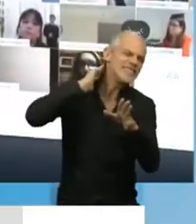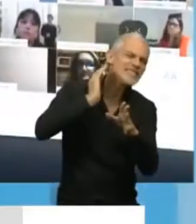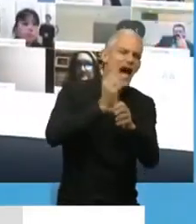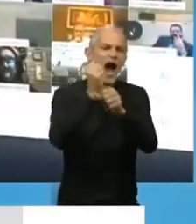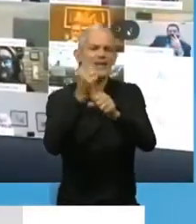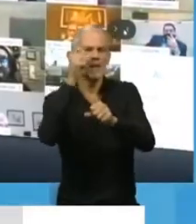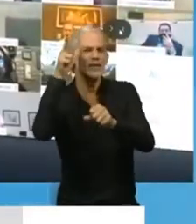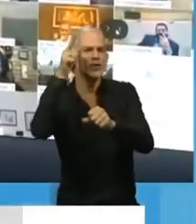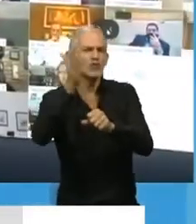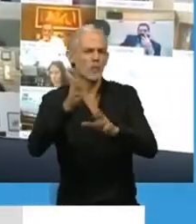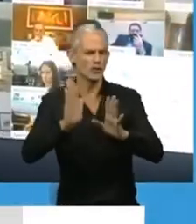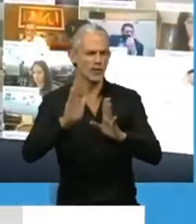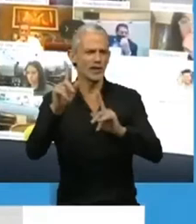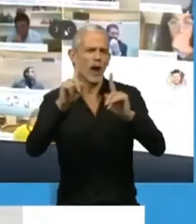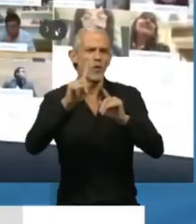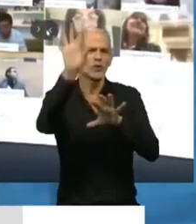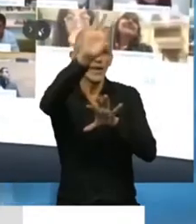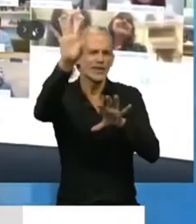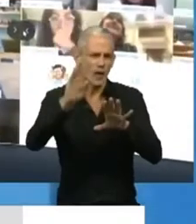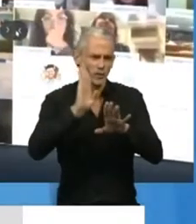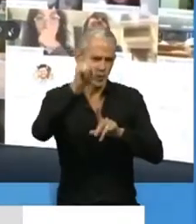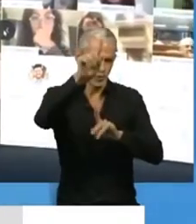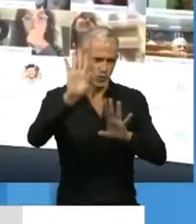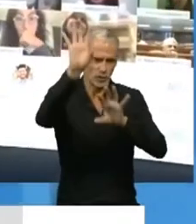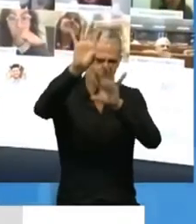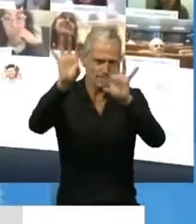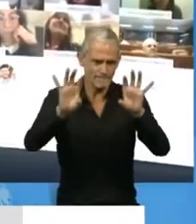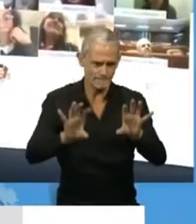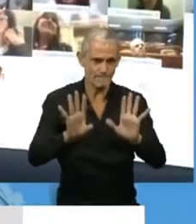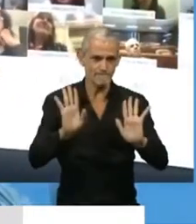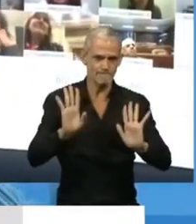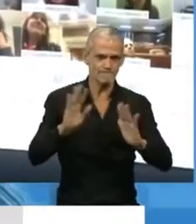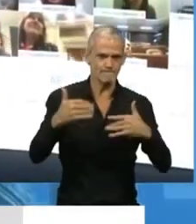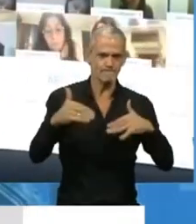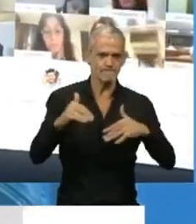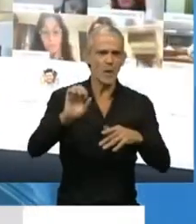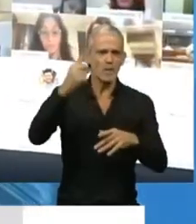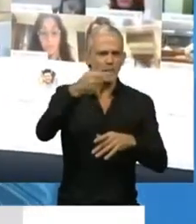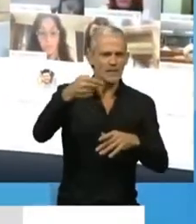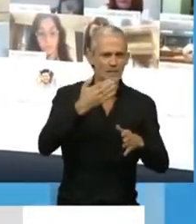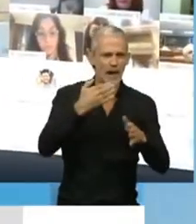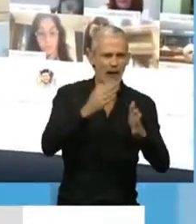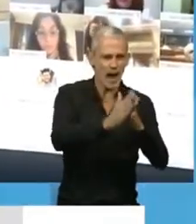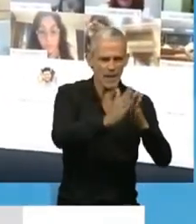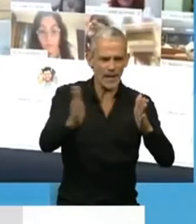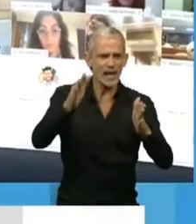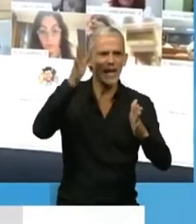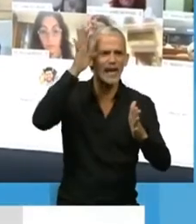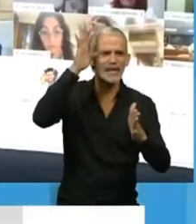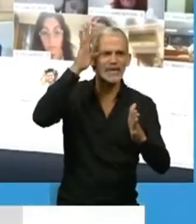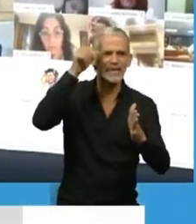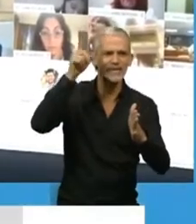28% en algunos estados. Cuando veíamos que en ese momento, la primera semana de abril, en Italia